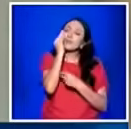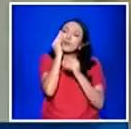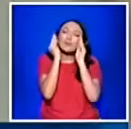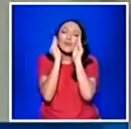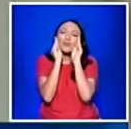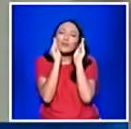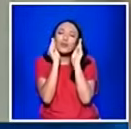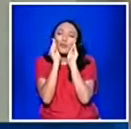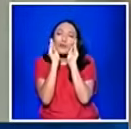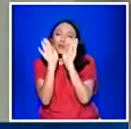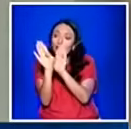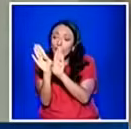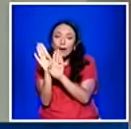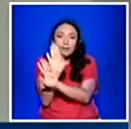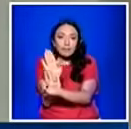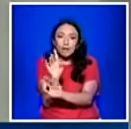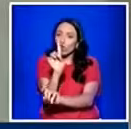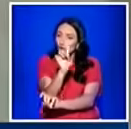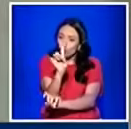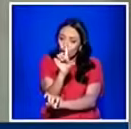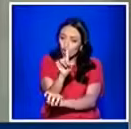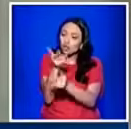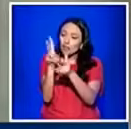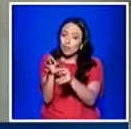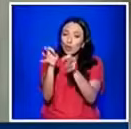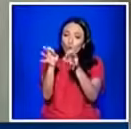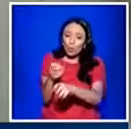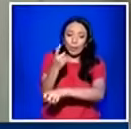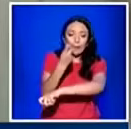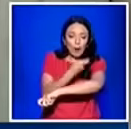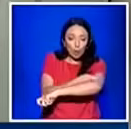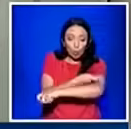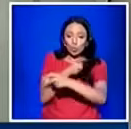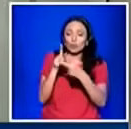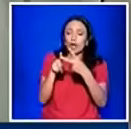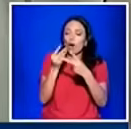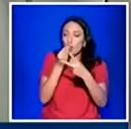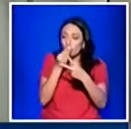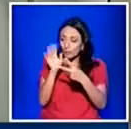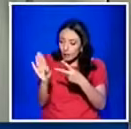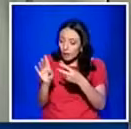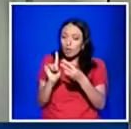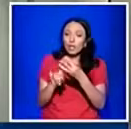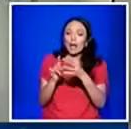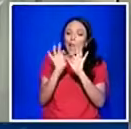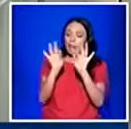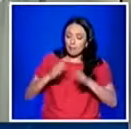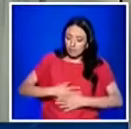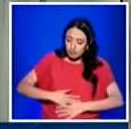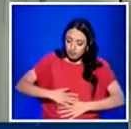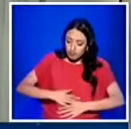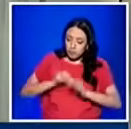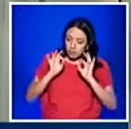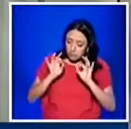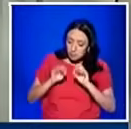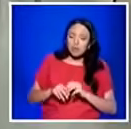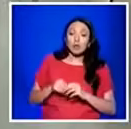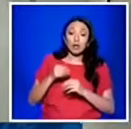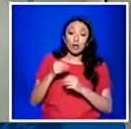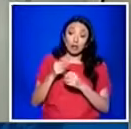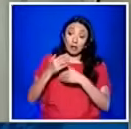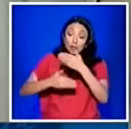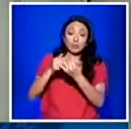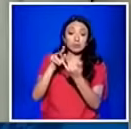besos. Está de la mano de cumplir con sus vacunas, con todos los procesos de desparasitación y el proceso